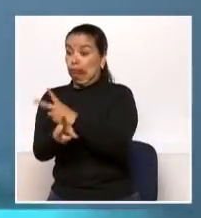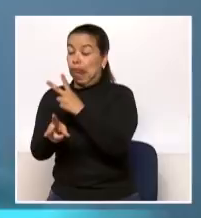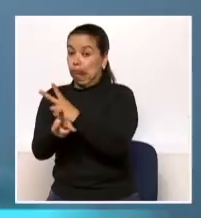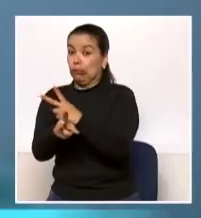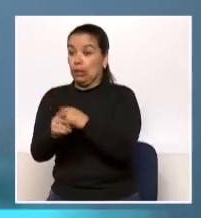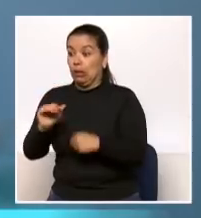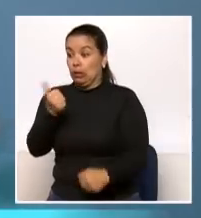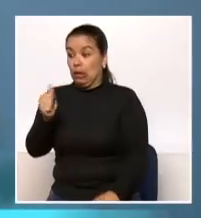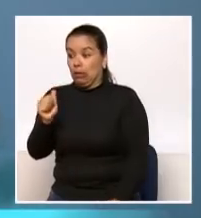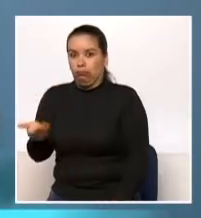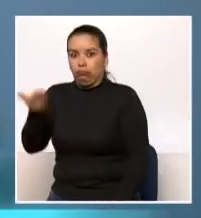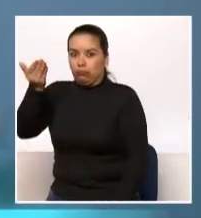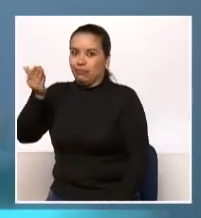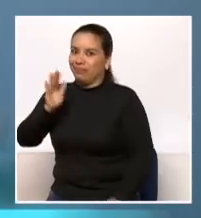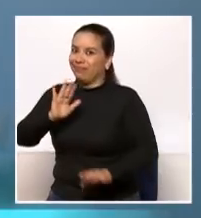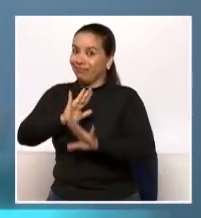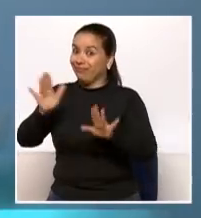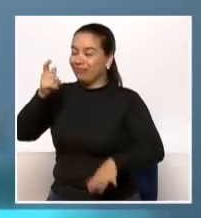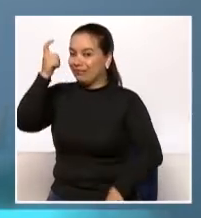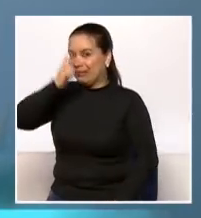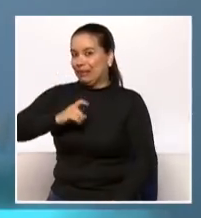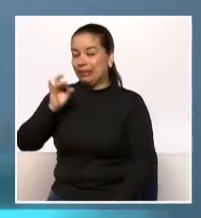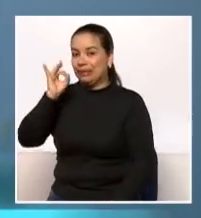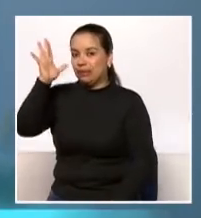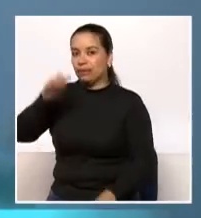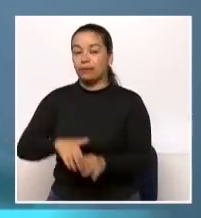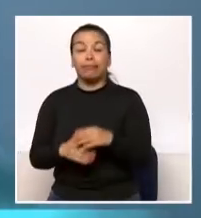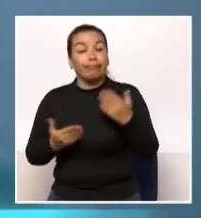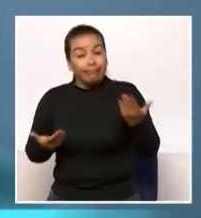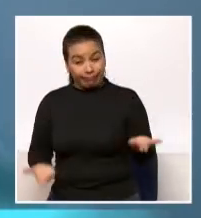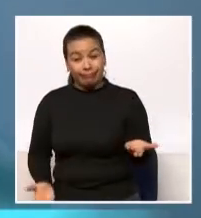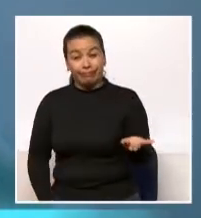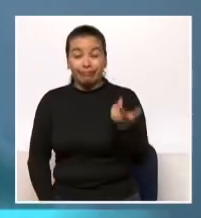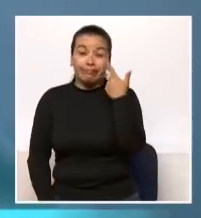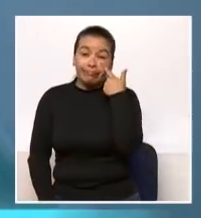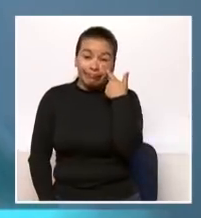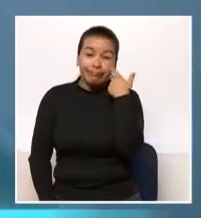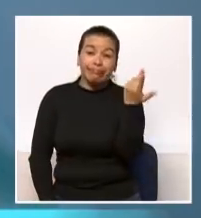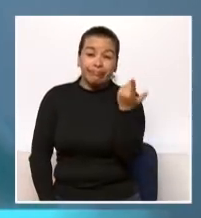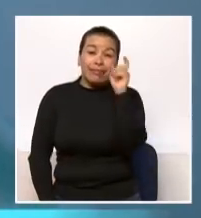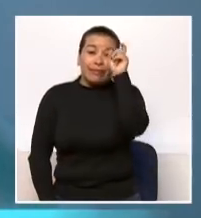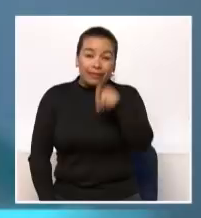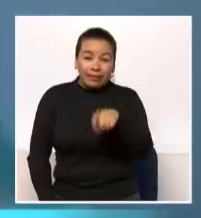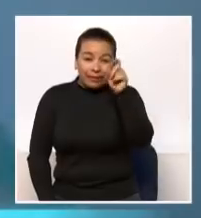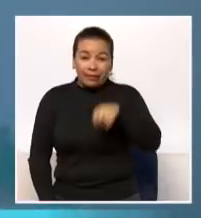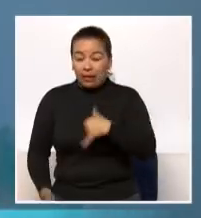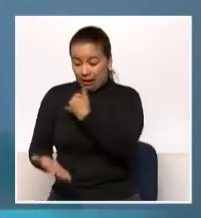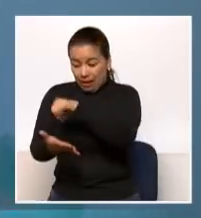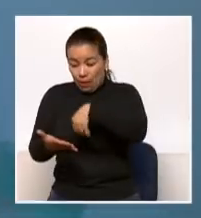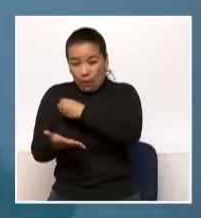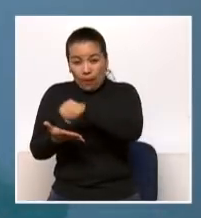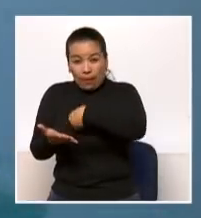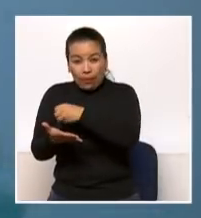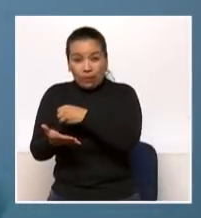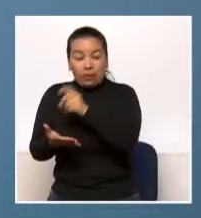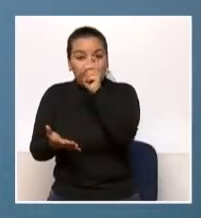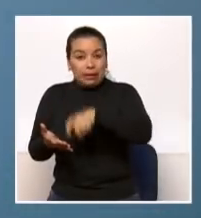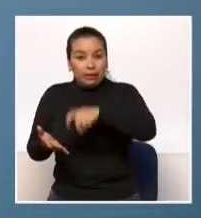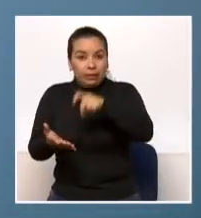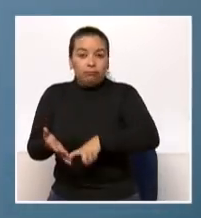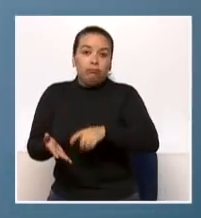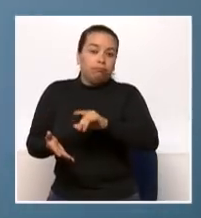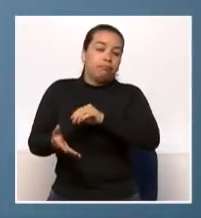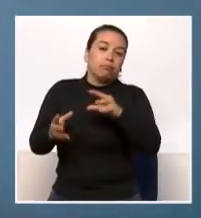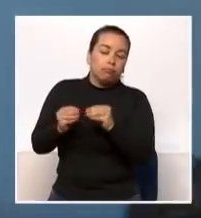de 10, obviamente es algo muy serio. Ahí entienden por qué trabajamos de la mano con laboratorio clínico. Y pueden haber